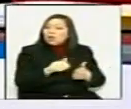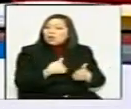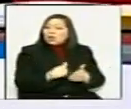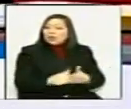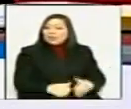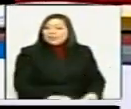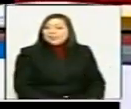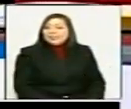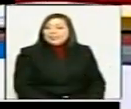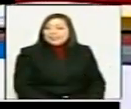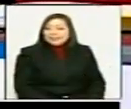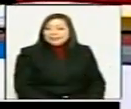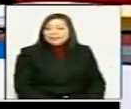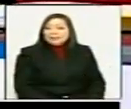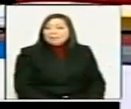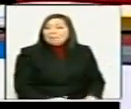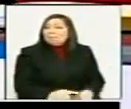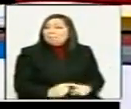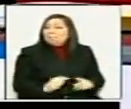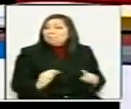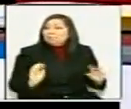otras. Pero,